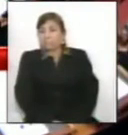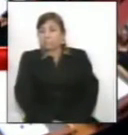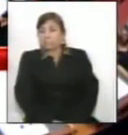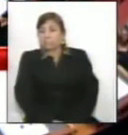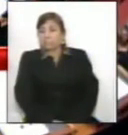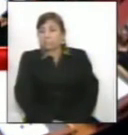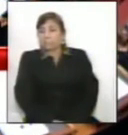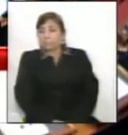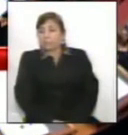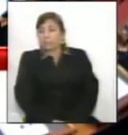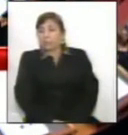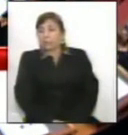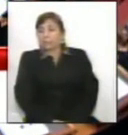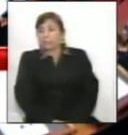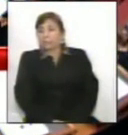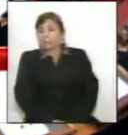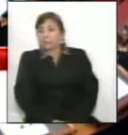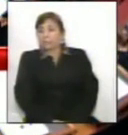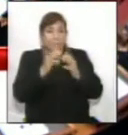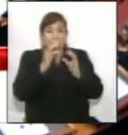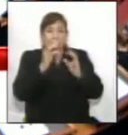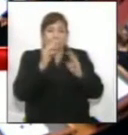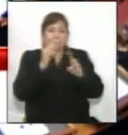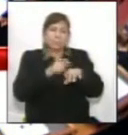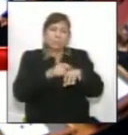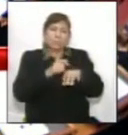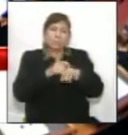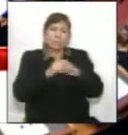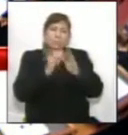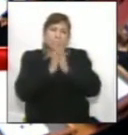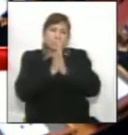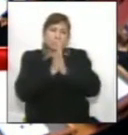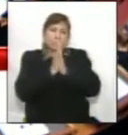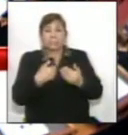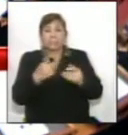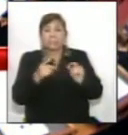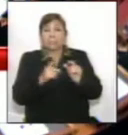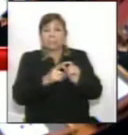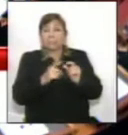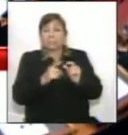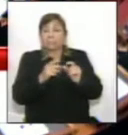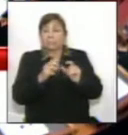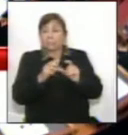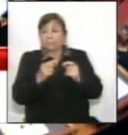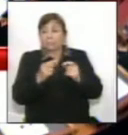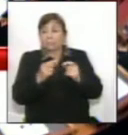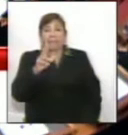Se les invoca a los señores congresistas que puedan cumplir con sus tiempos. Tiene la palabra por el grupo parlamentario FREPAP,